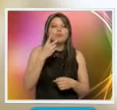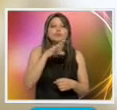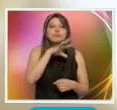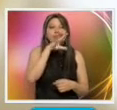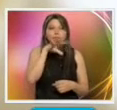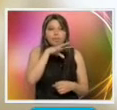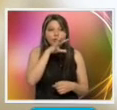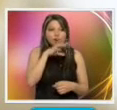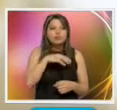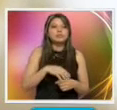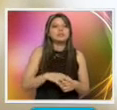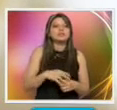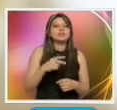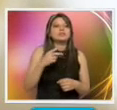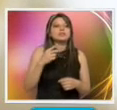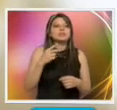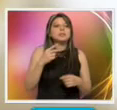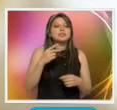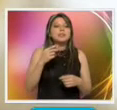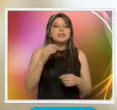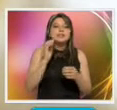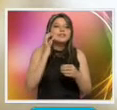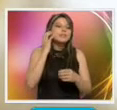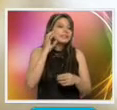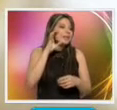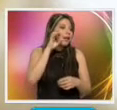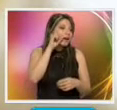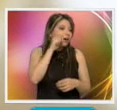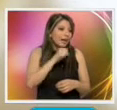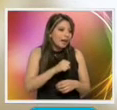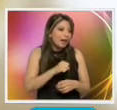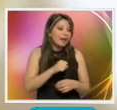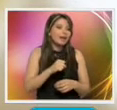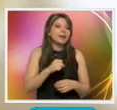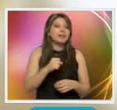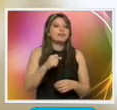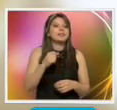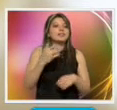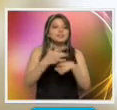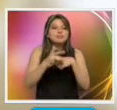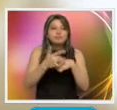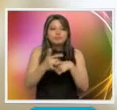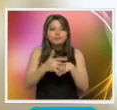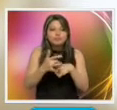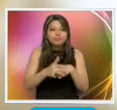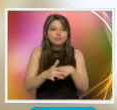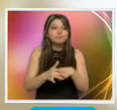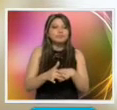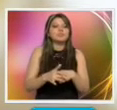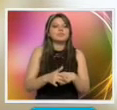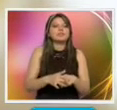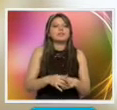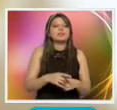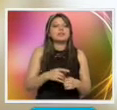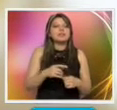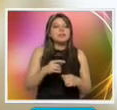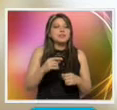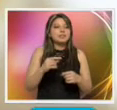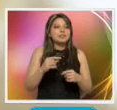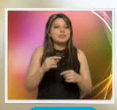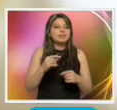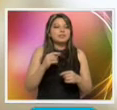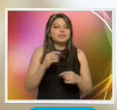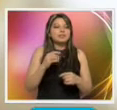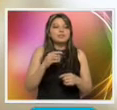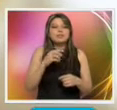una naranja, 25 gramos de achiote, 40 gramos de queso manchego, 50 gramos de limón con semilla grande, un